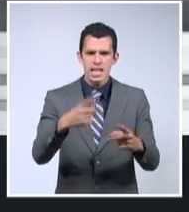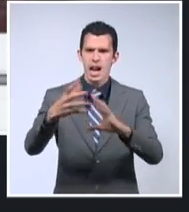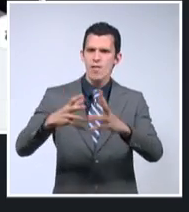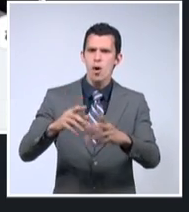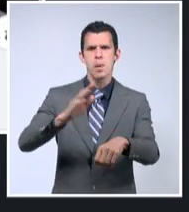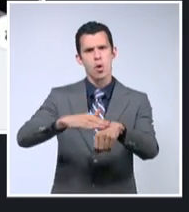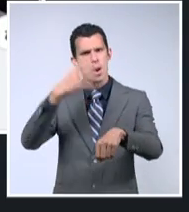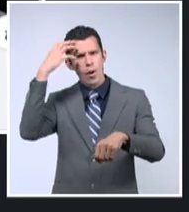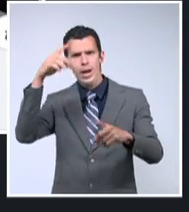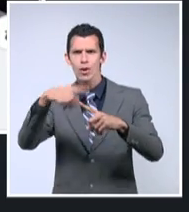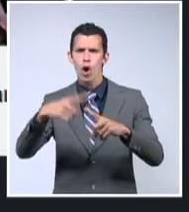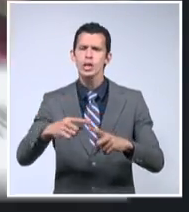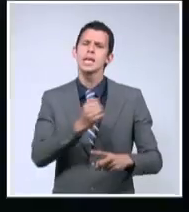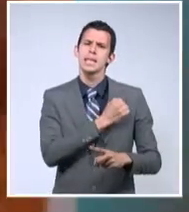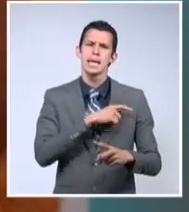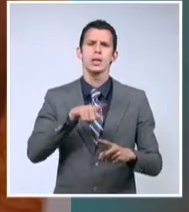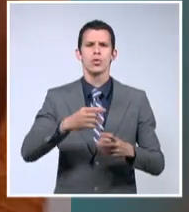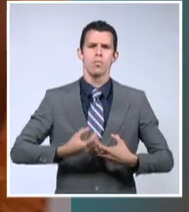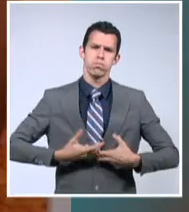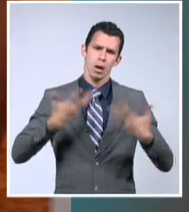el resultado de sus actos.